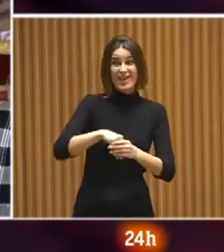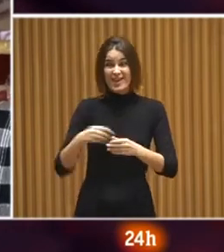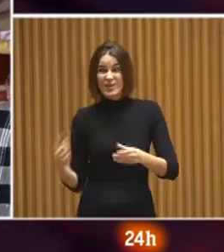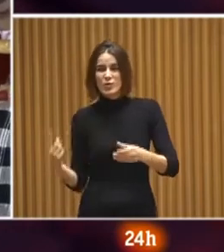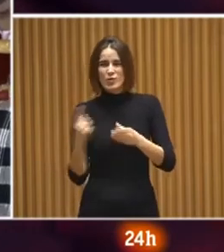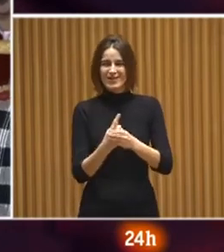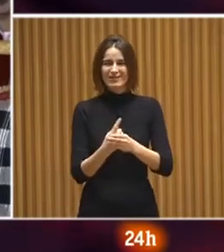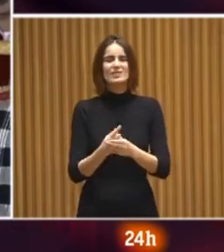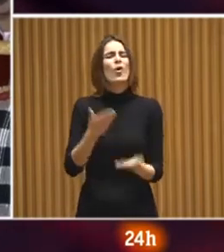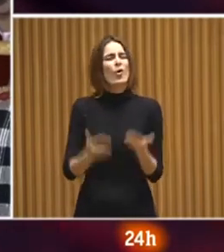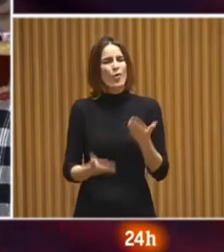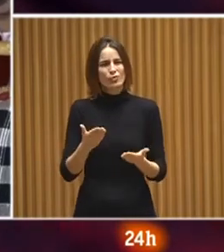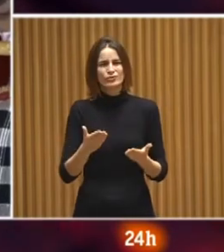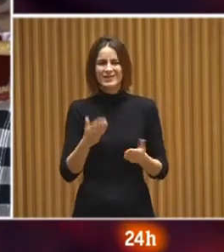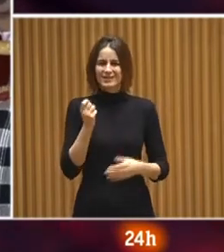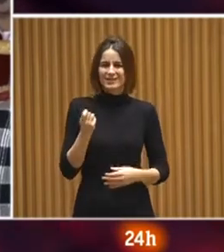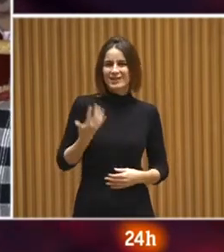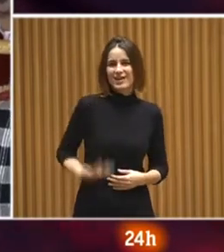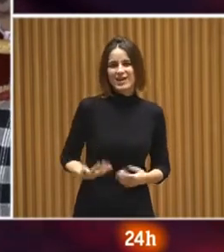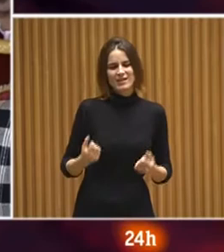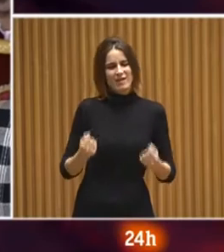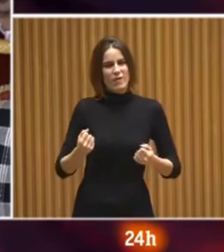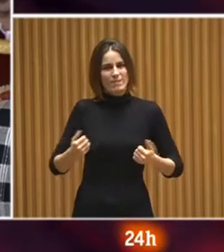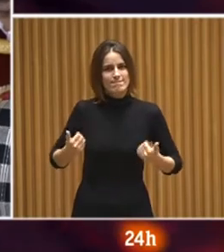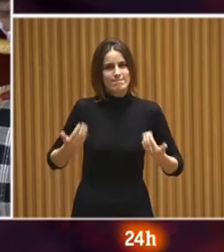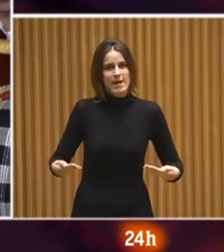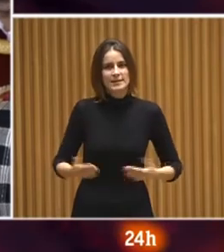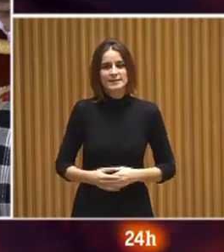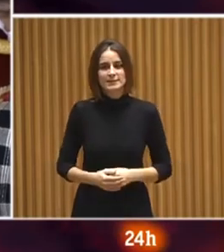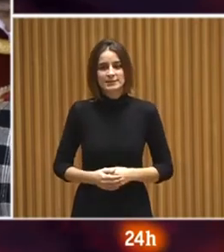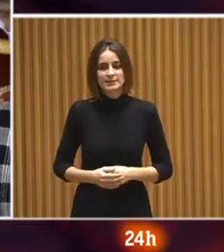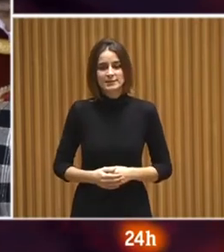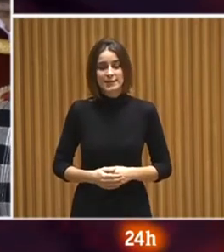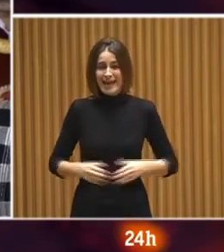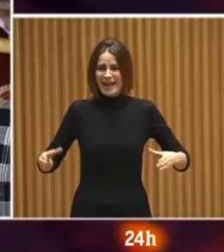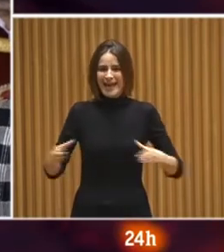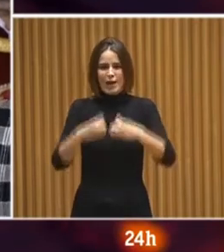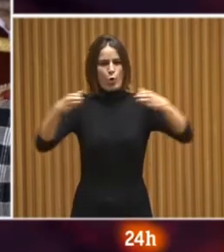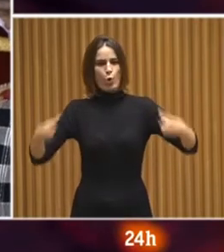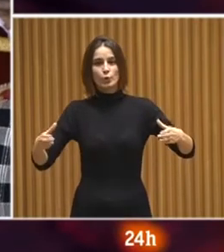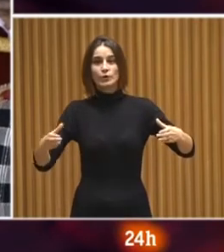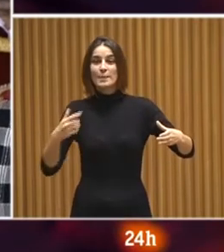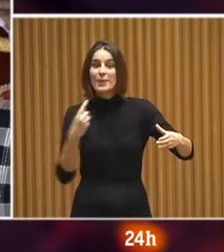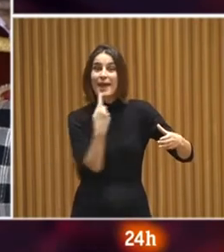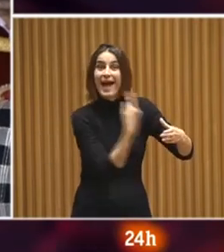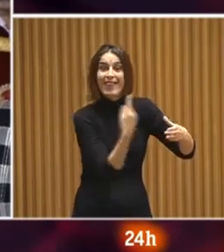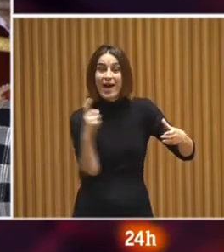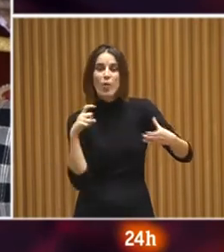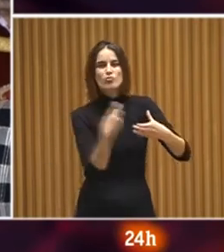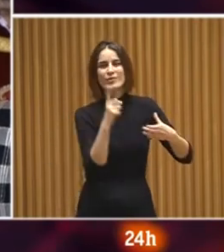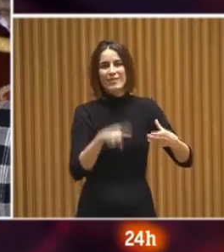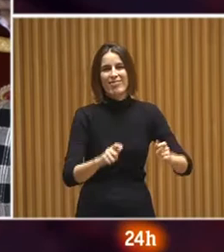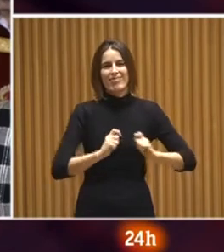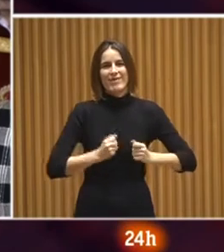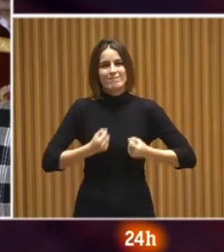ricas, en su conjunto y para cada uno de sus miembros. Hace pocas semanas, la princesa de Asturias